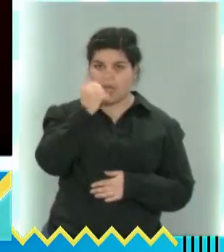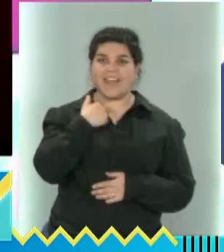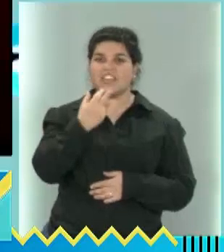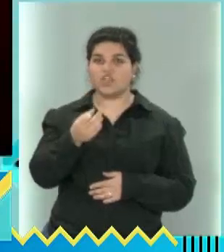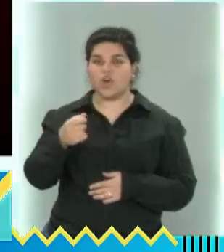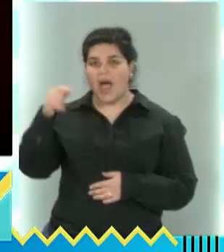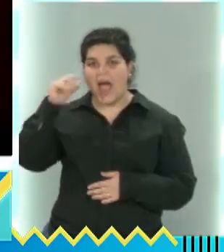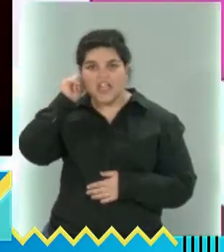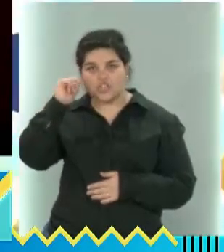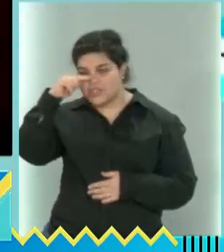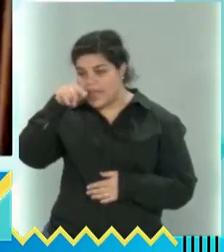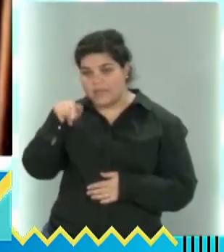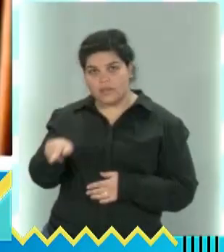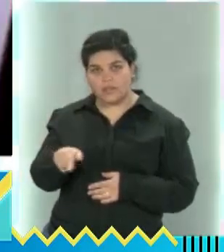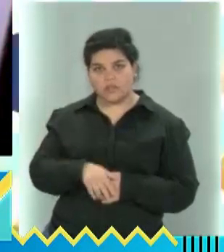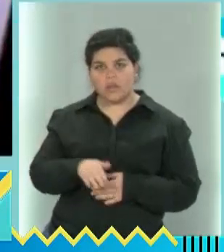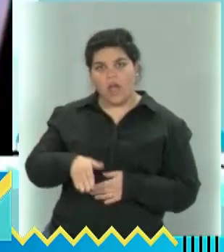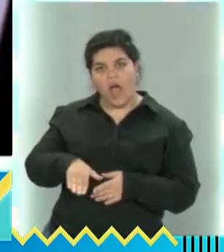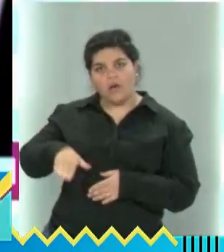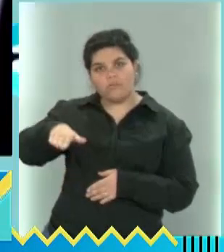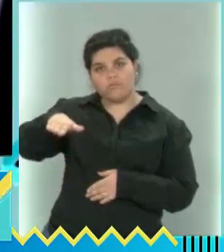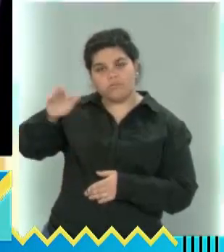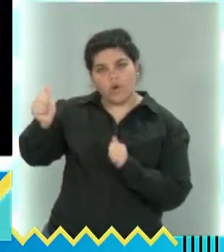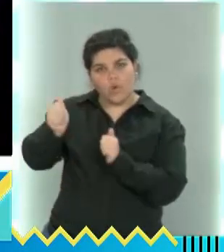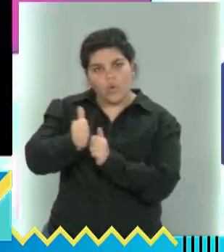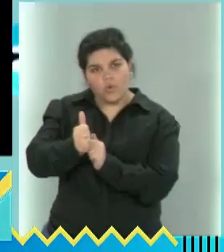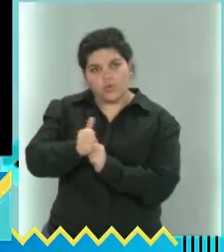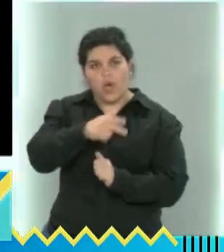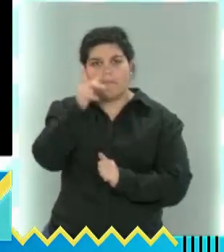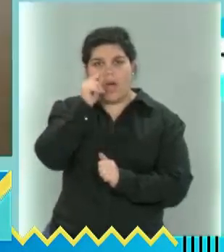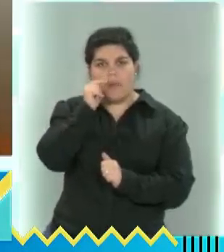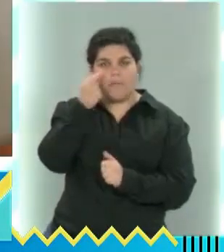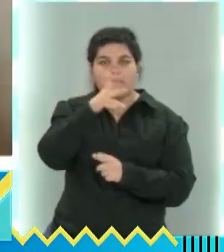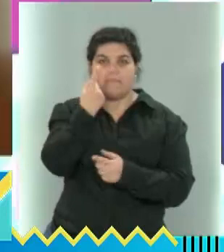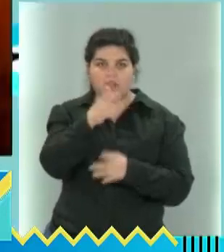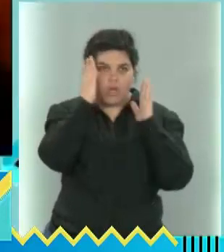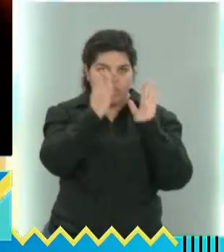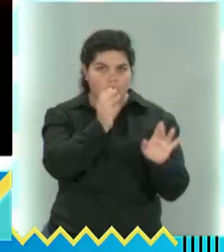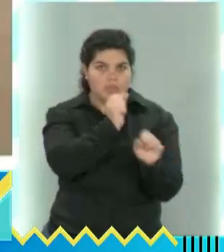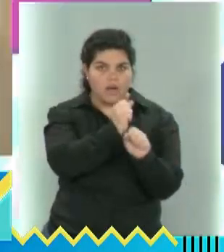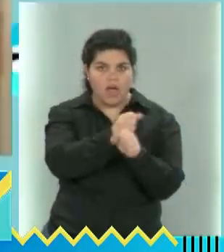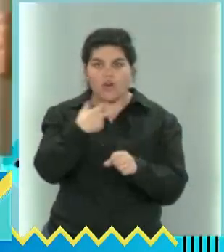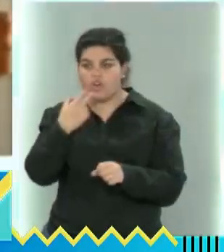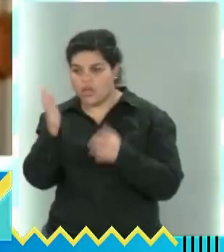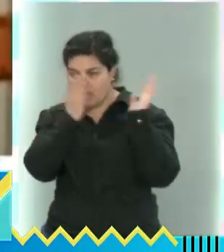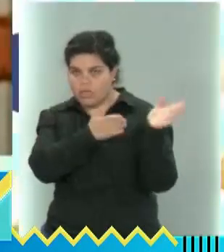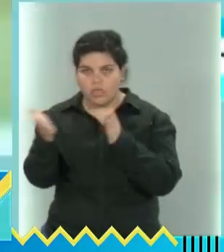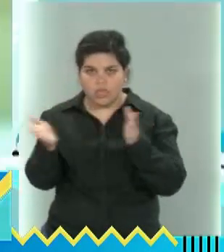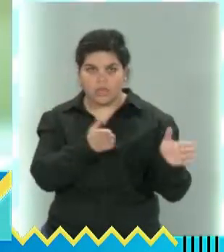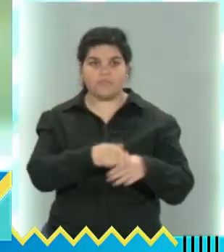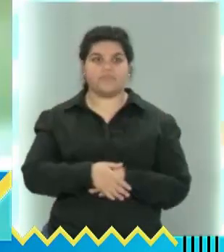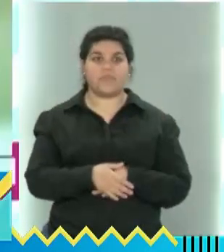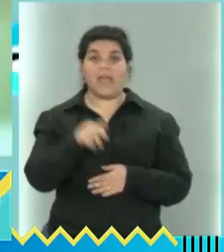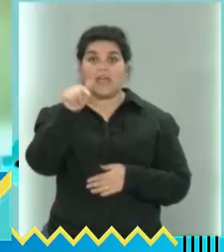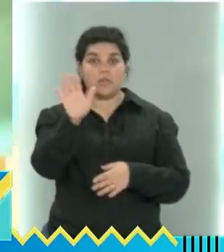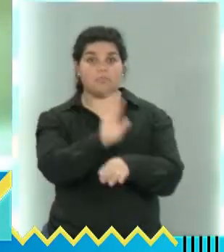años, haciendo de padre y madre al mismo tiempo, tratando de no descuidar su trabajo. En Kramer vs. Kramer, Ted y su